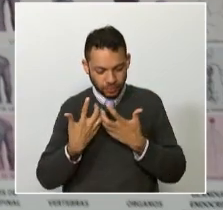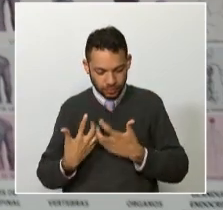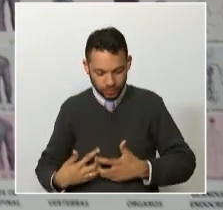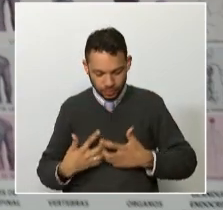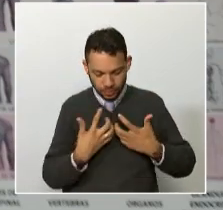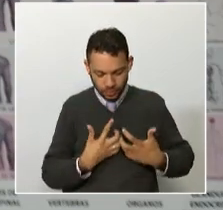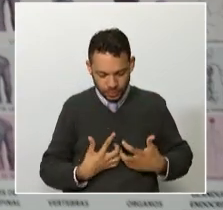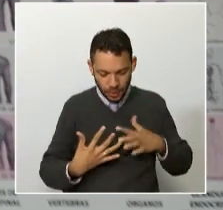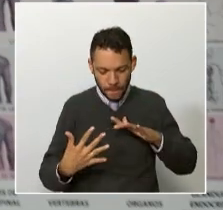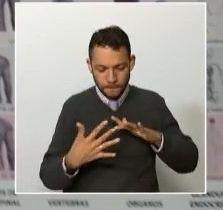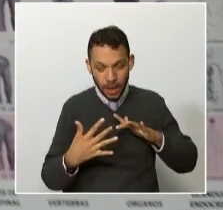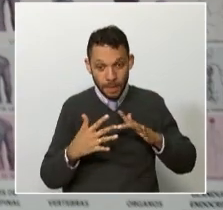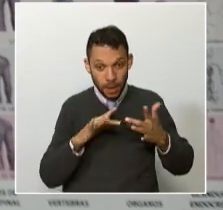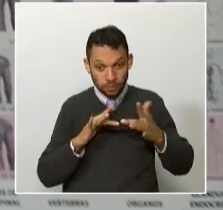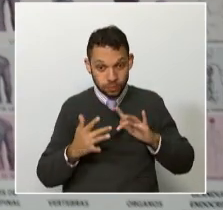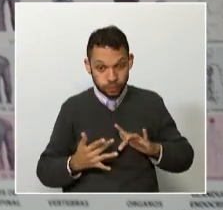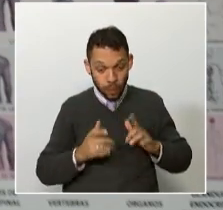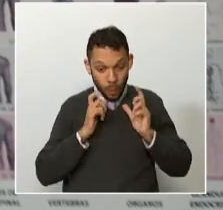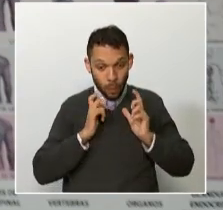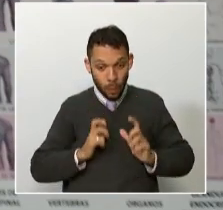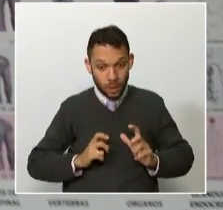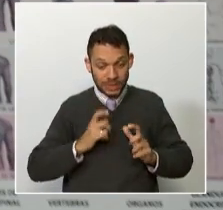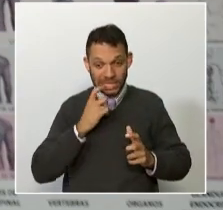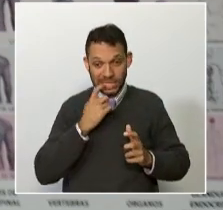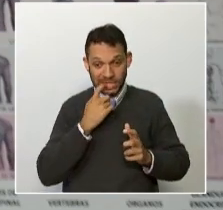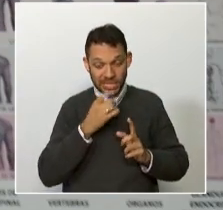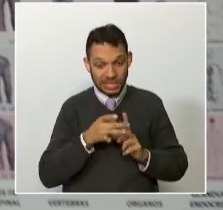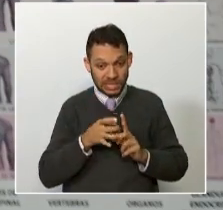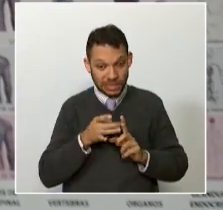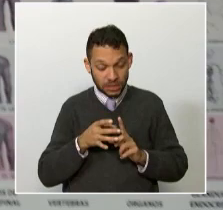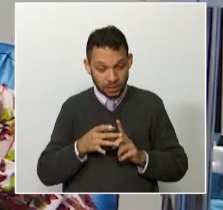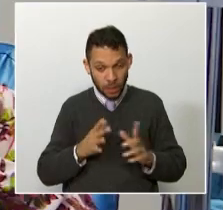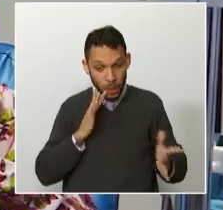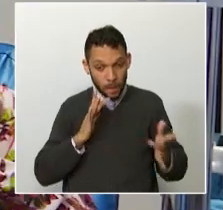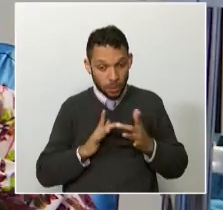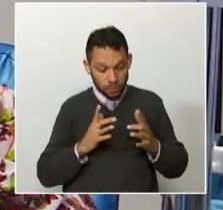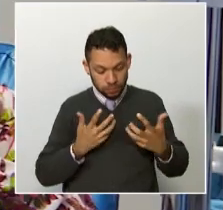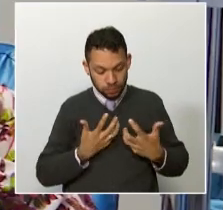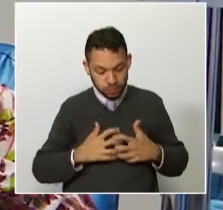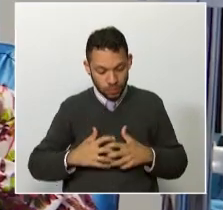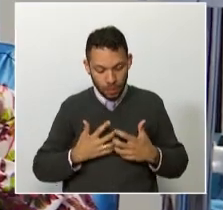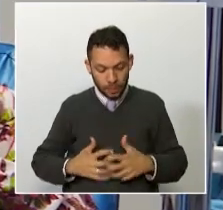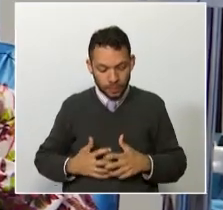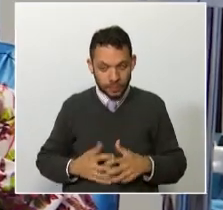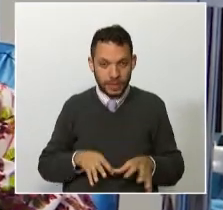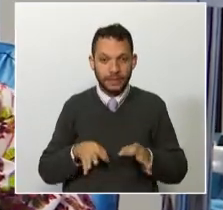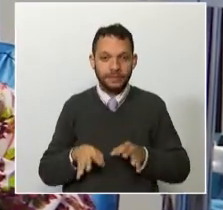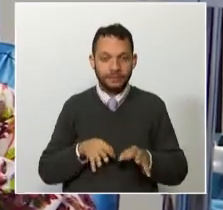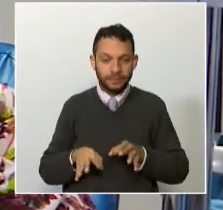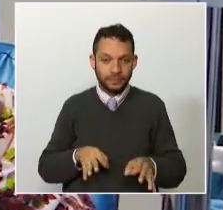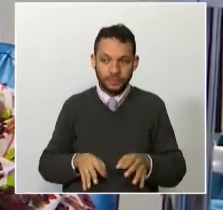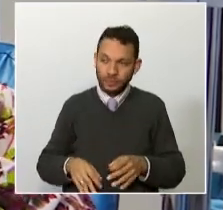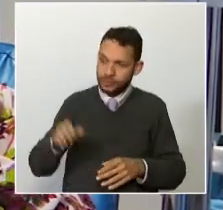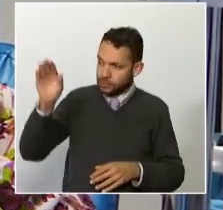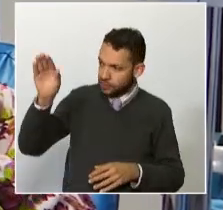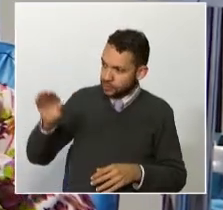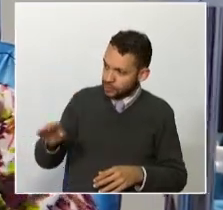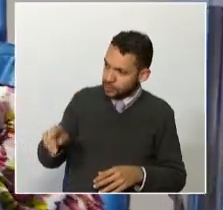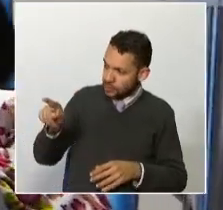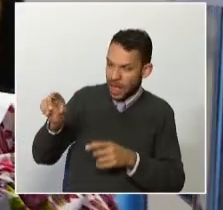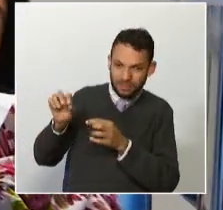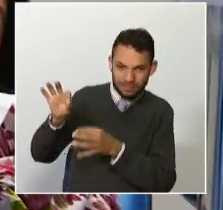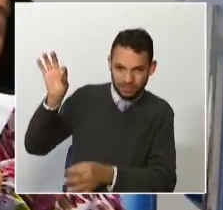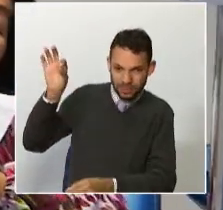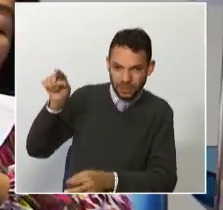famosa interferencia y cómo los dientes se relacionan con cada órgano. Nos remitimos entonces a un cuadro de valoración